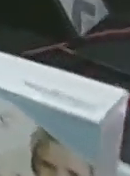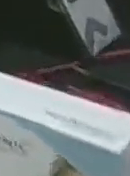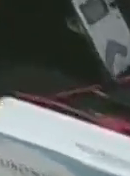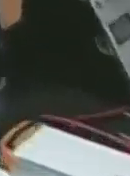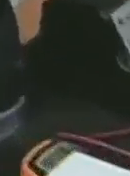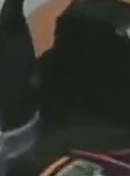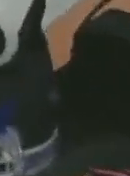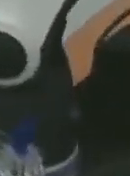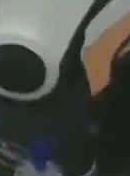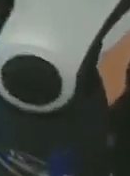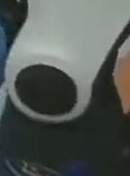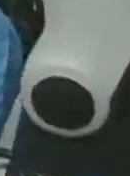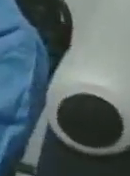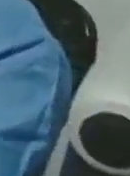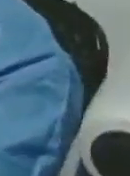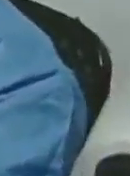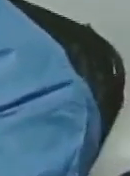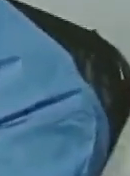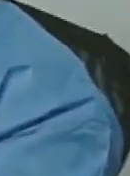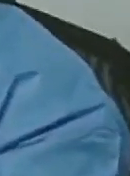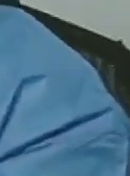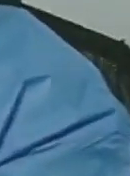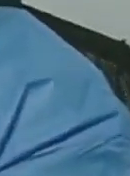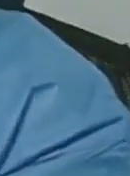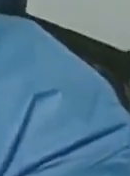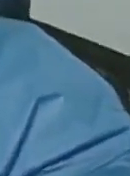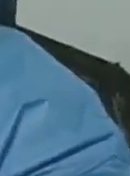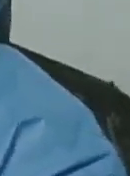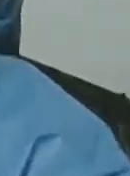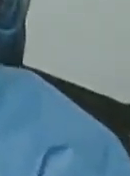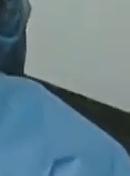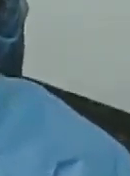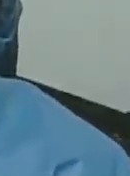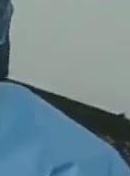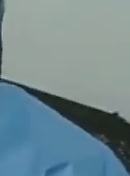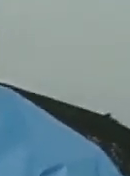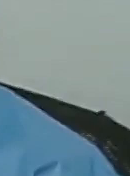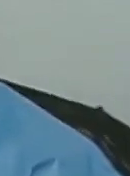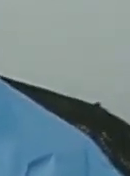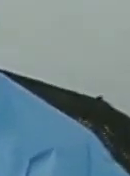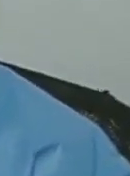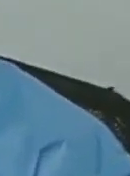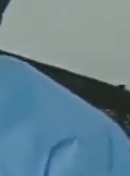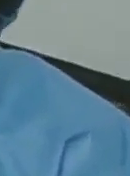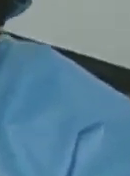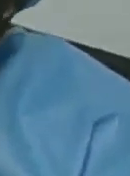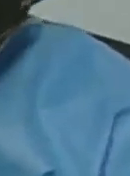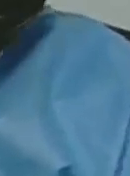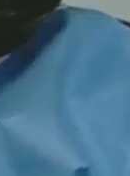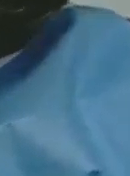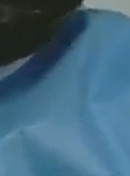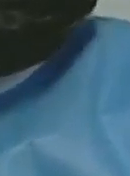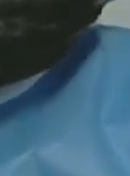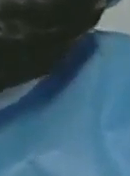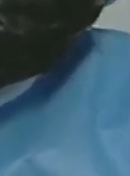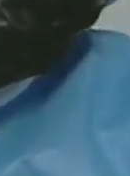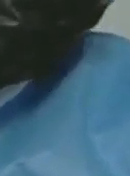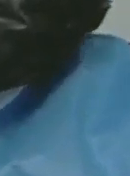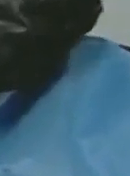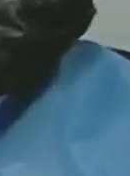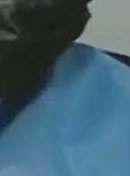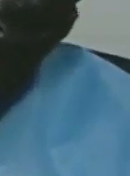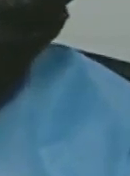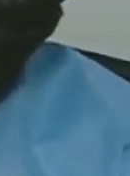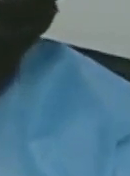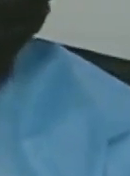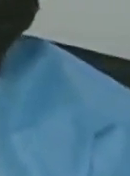también todos estos equipos que aquí se hacen, como podemos ver, ella tiene problemas en toda la parte